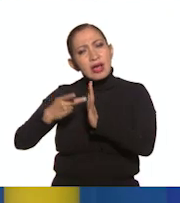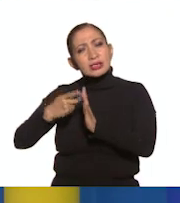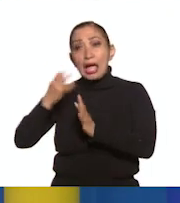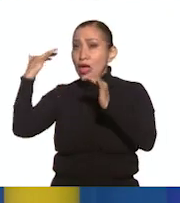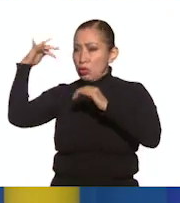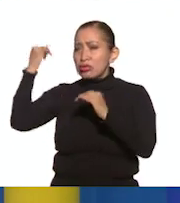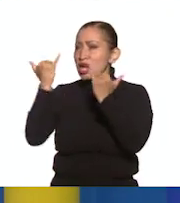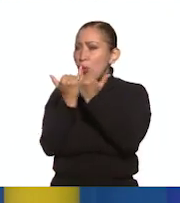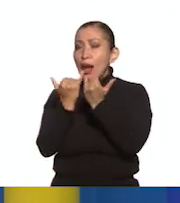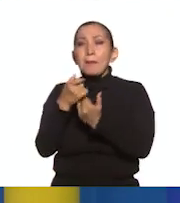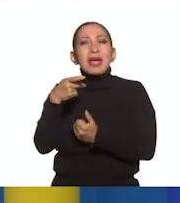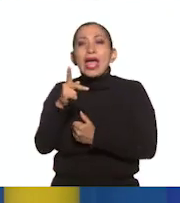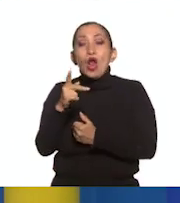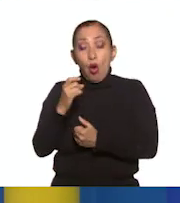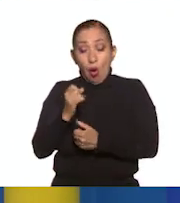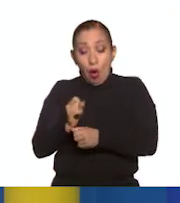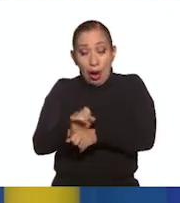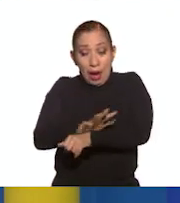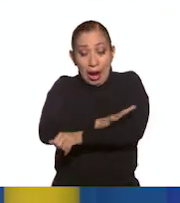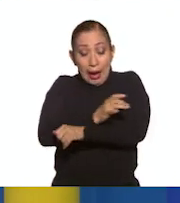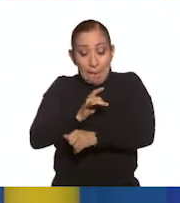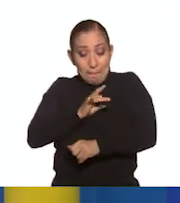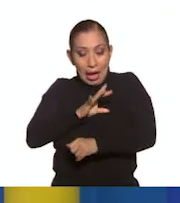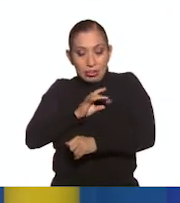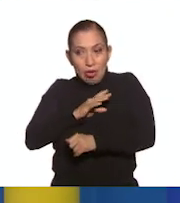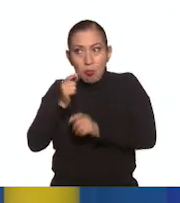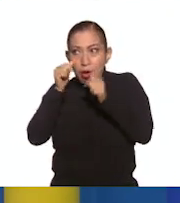adulta. Lo que pasa es que la emoción del miedo nos